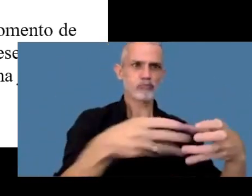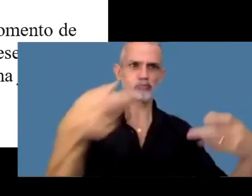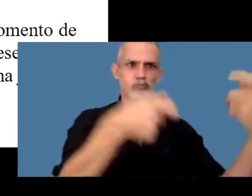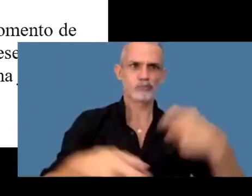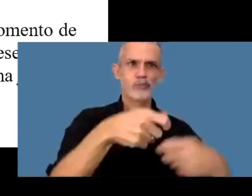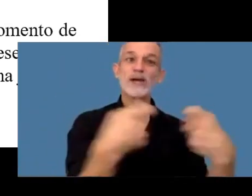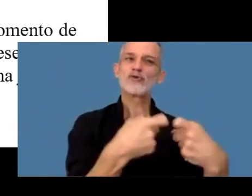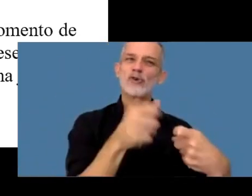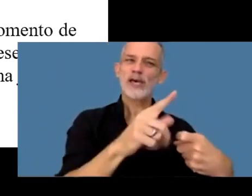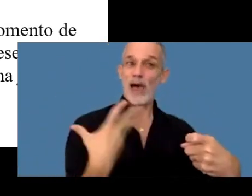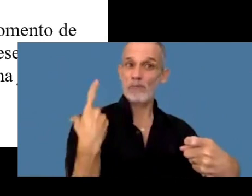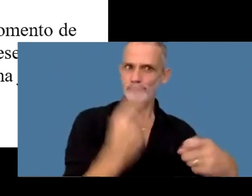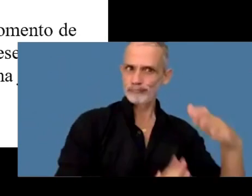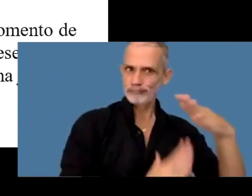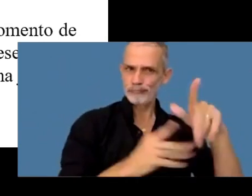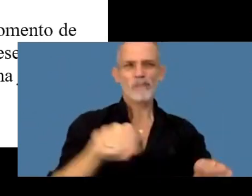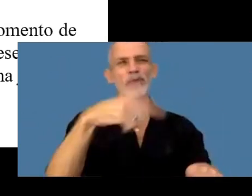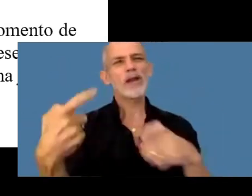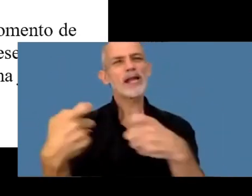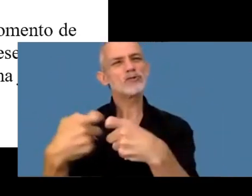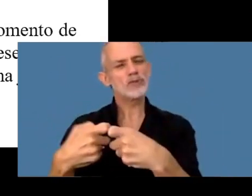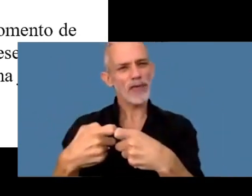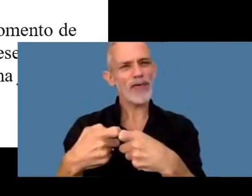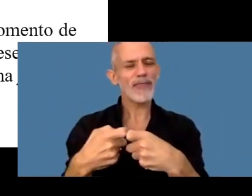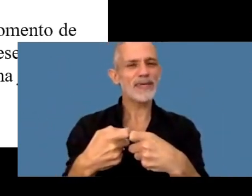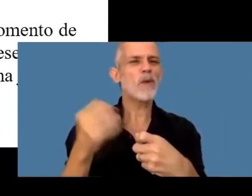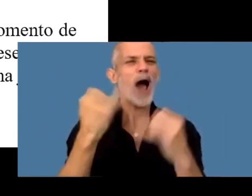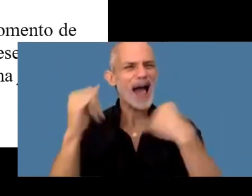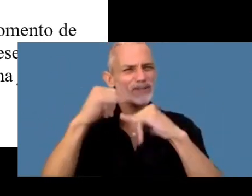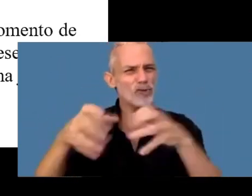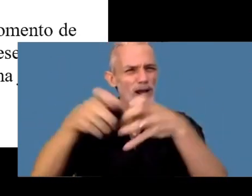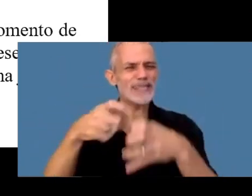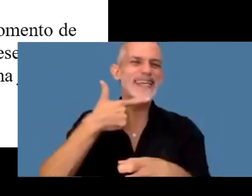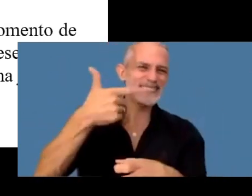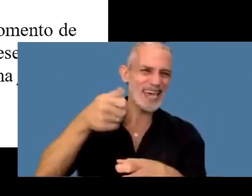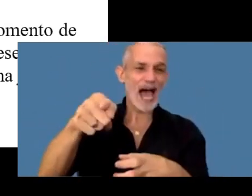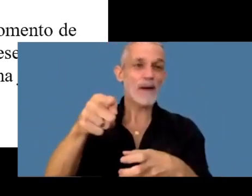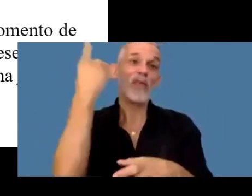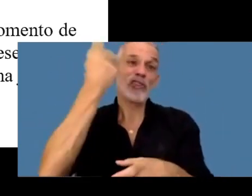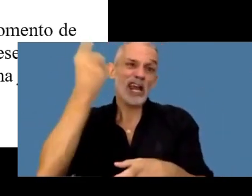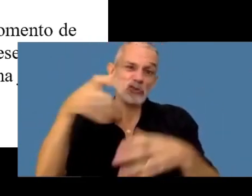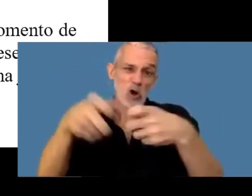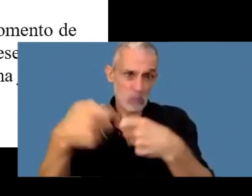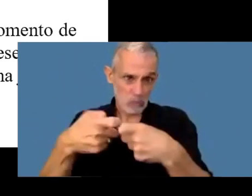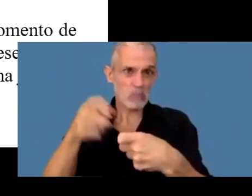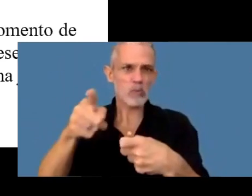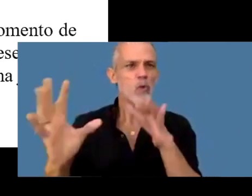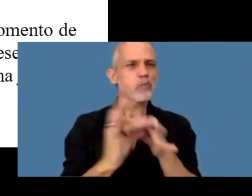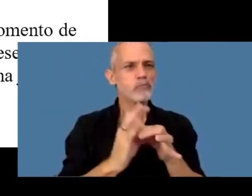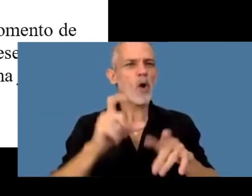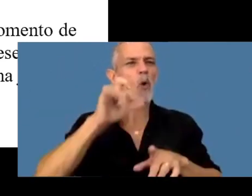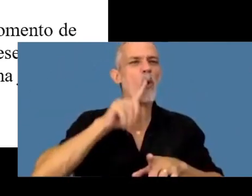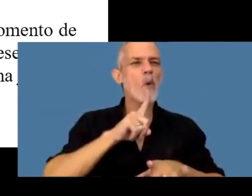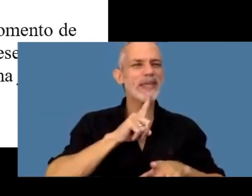gerente. En sociedades por acciones, una anónima, el director de la sociedad, etc. Pero